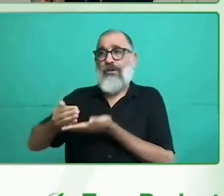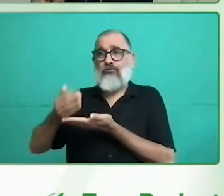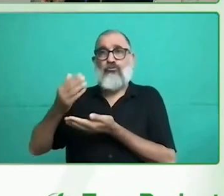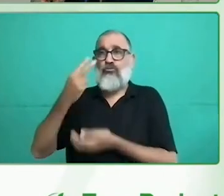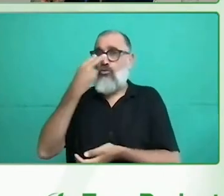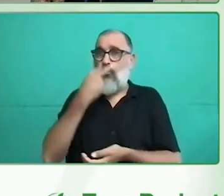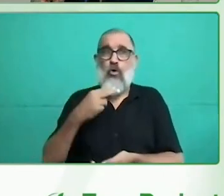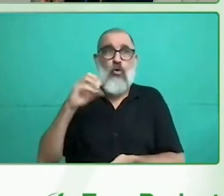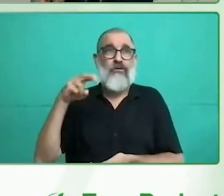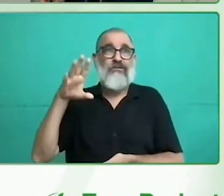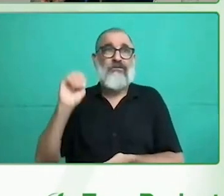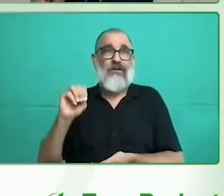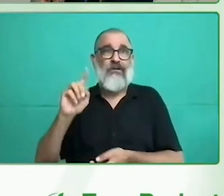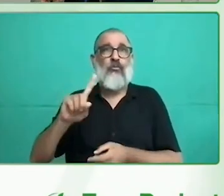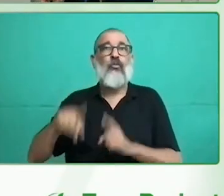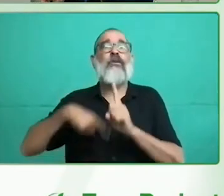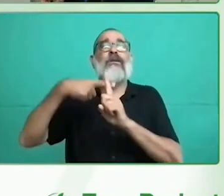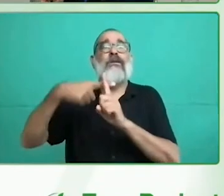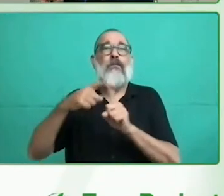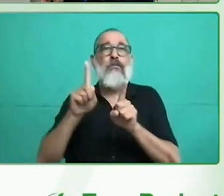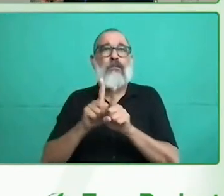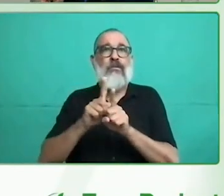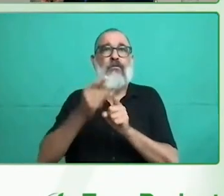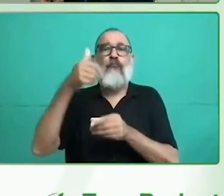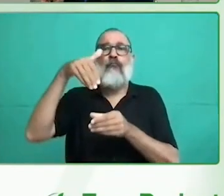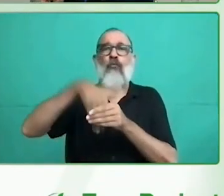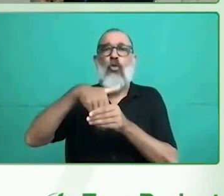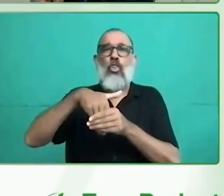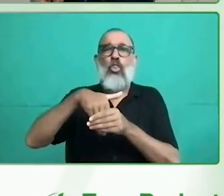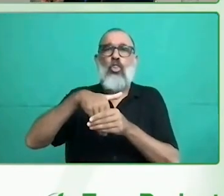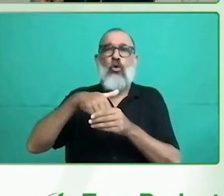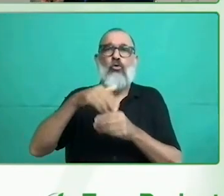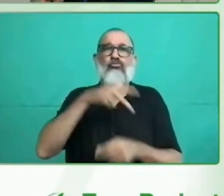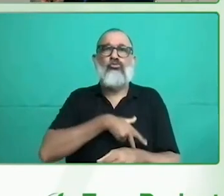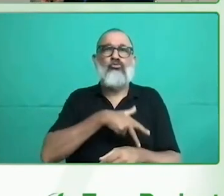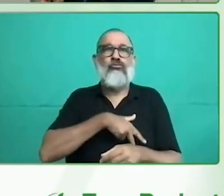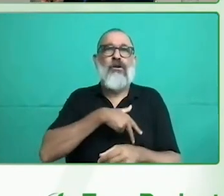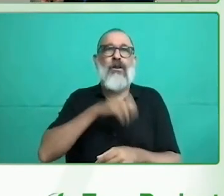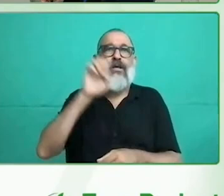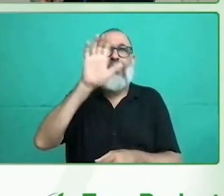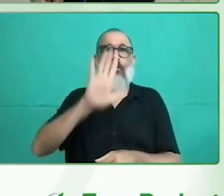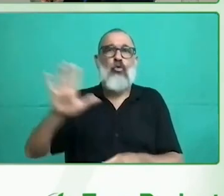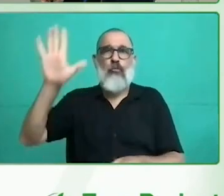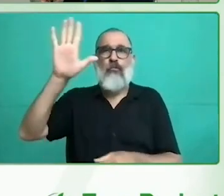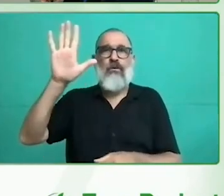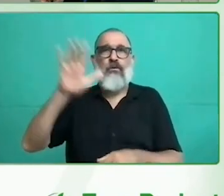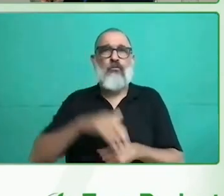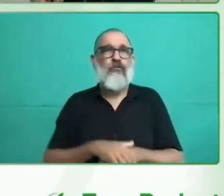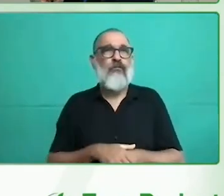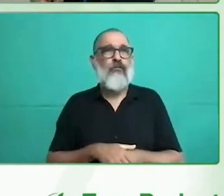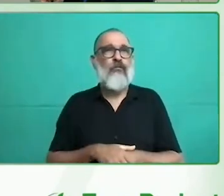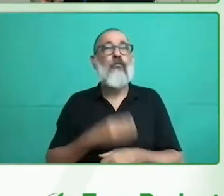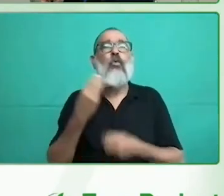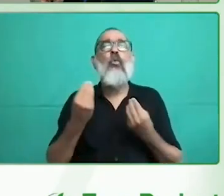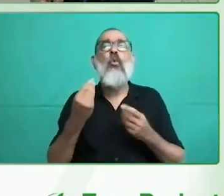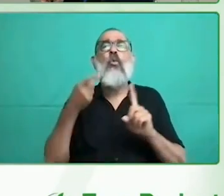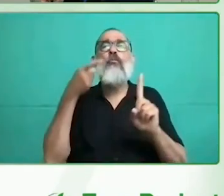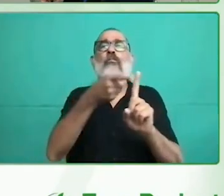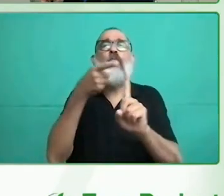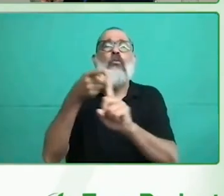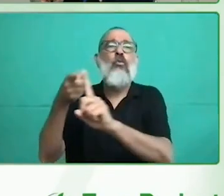acerca a nuestros servicios de empleo empiezan por una entrevista personal. Si en esta